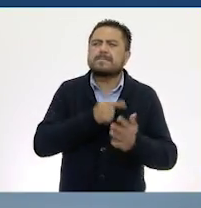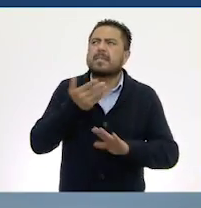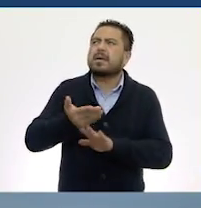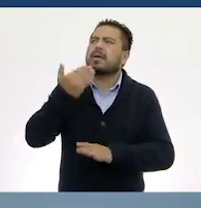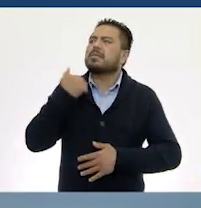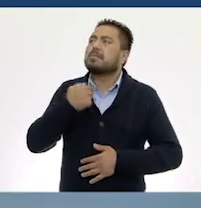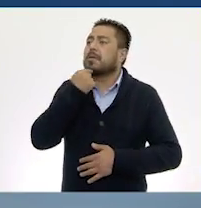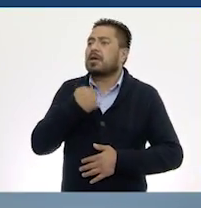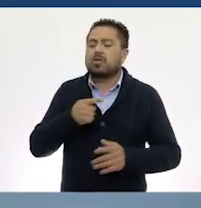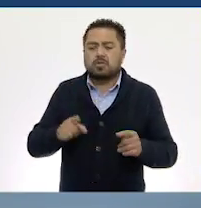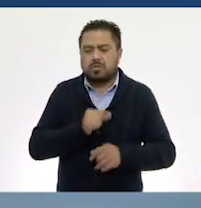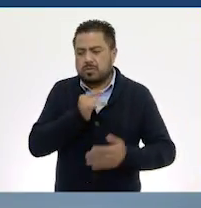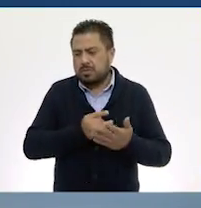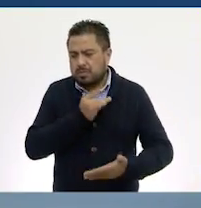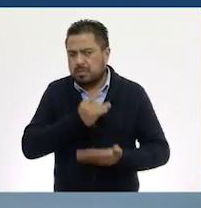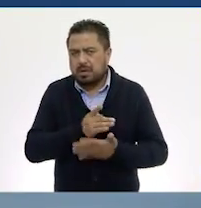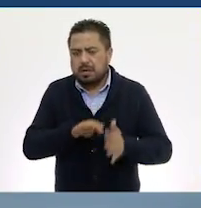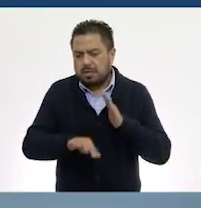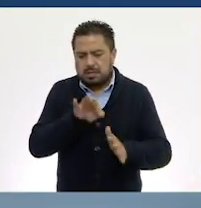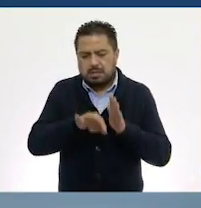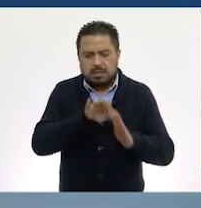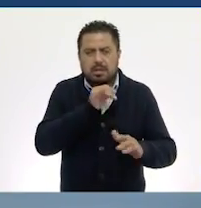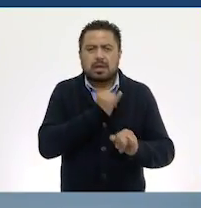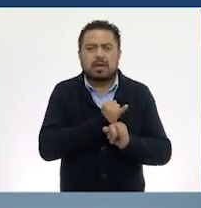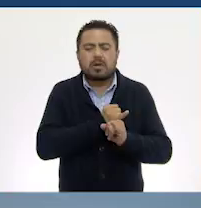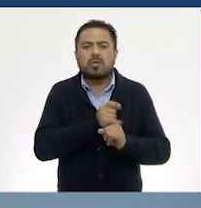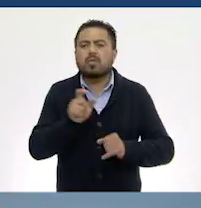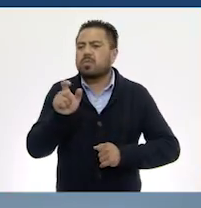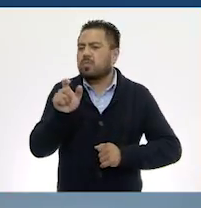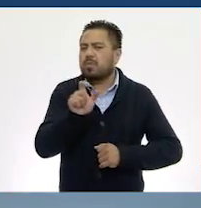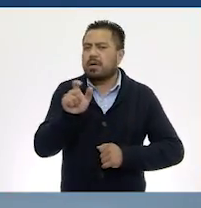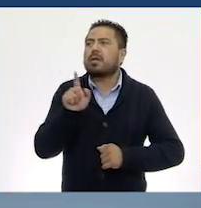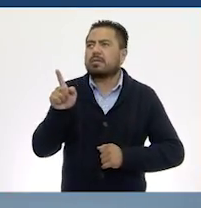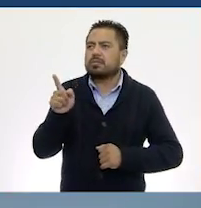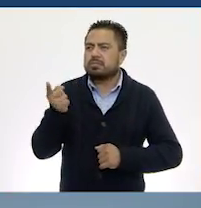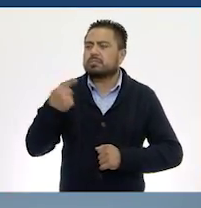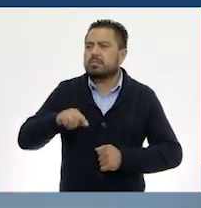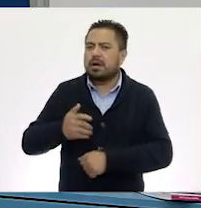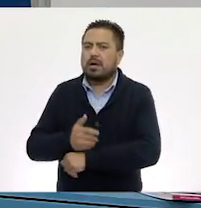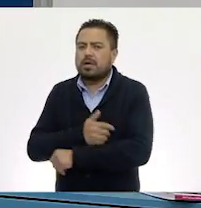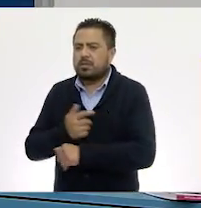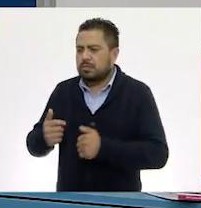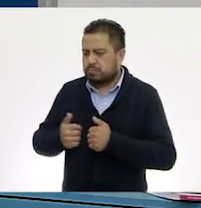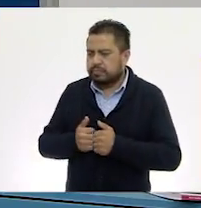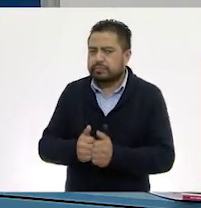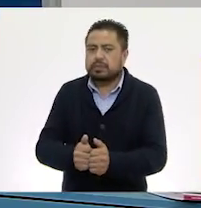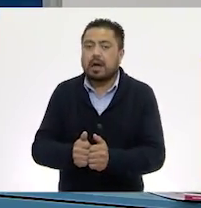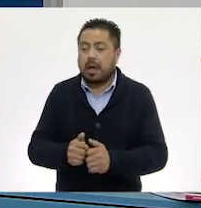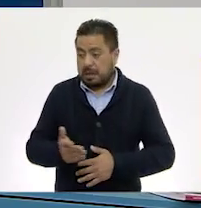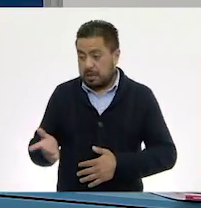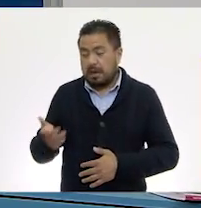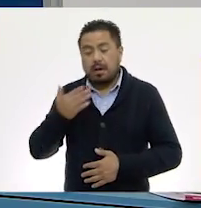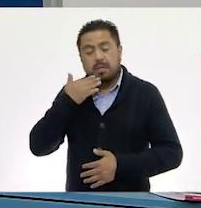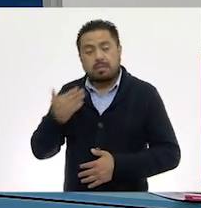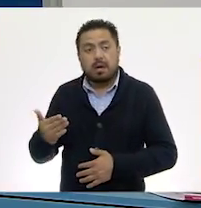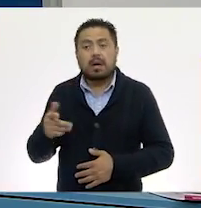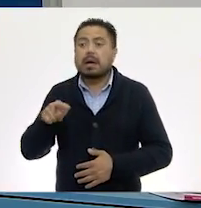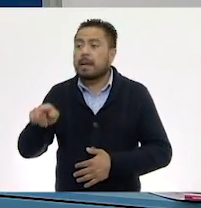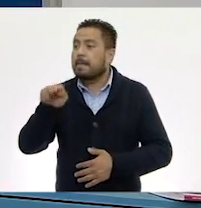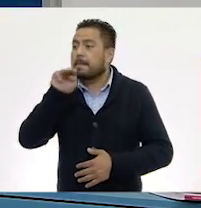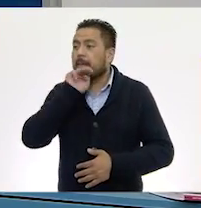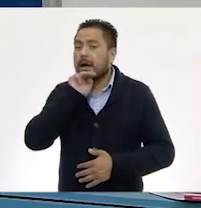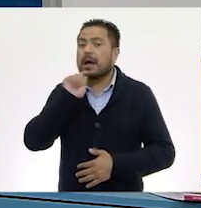que solo puedo consultar internet cuando ella me acompañe. Qué bien, Ton. De verdad tienes una